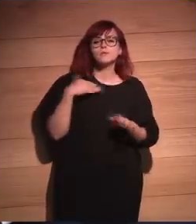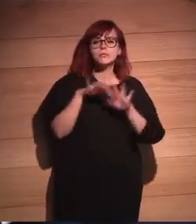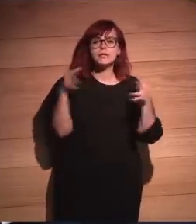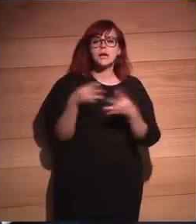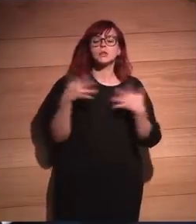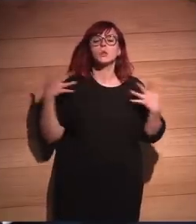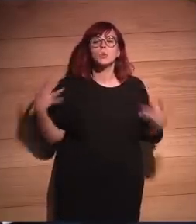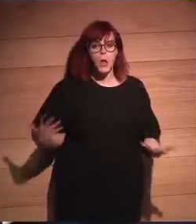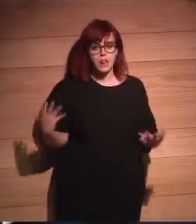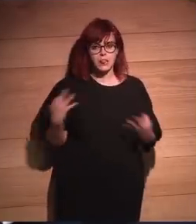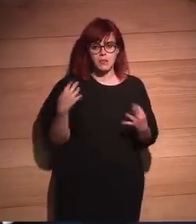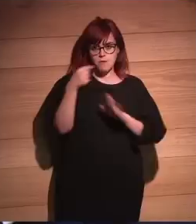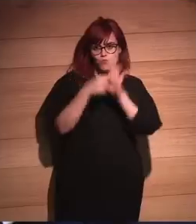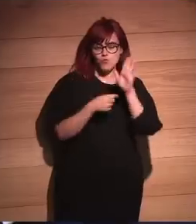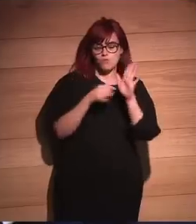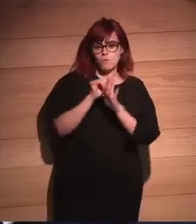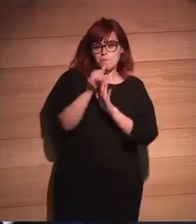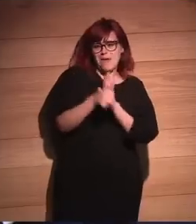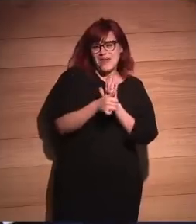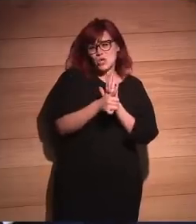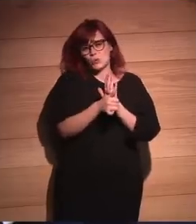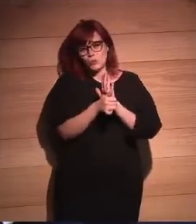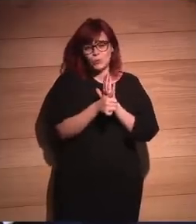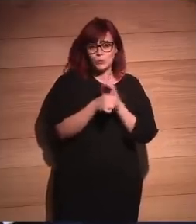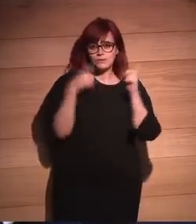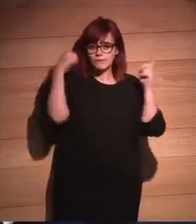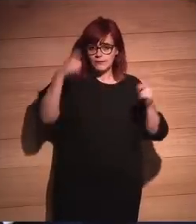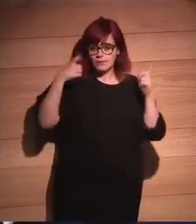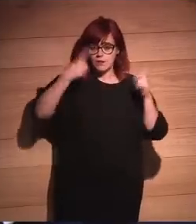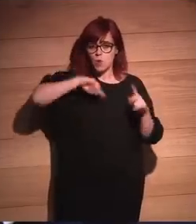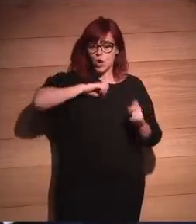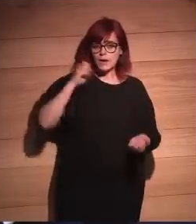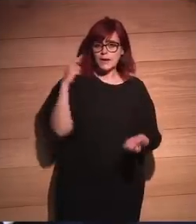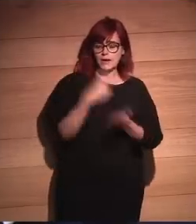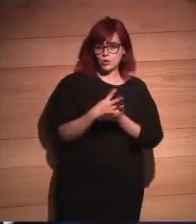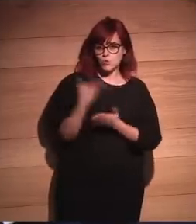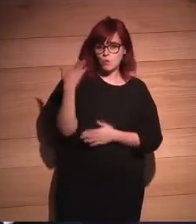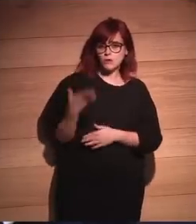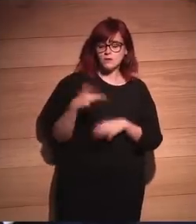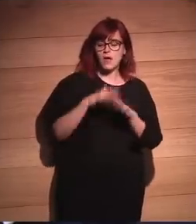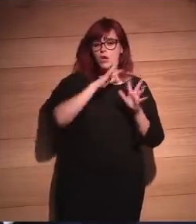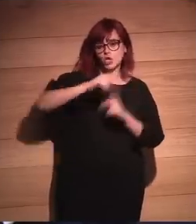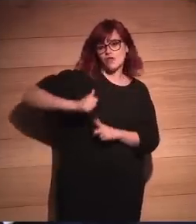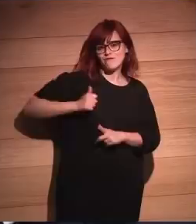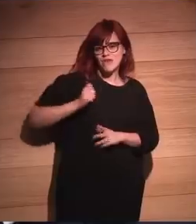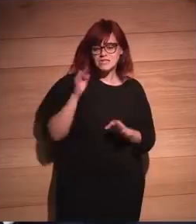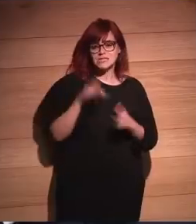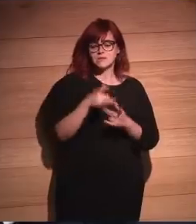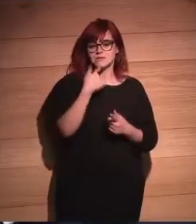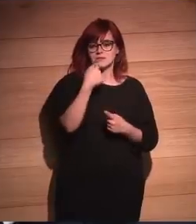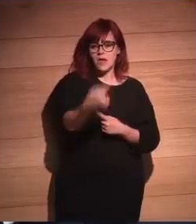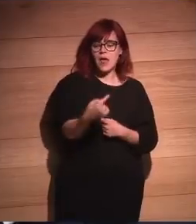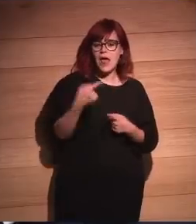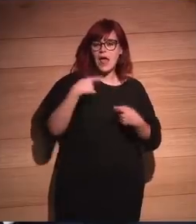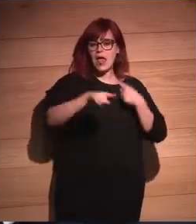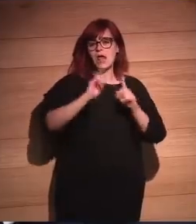para establecer esos marcos que aborden retos muy importantes de noticias falsas. Mencionó mucho el